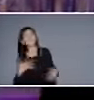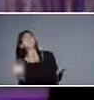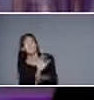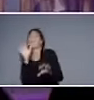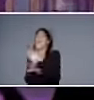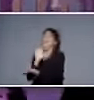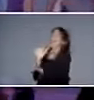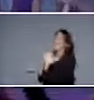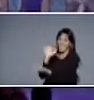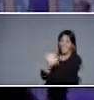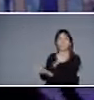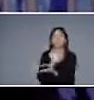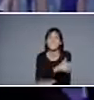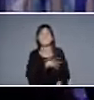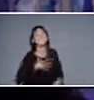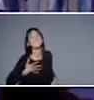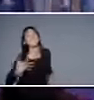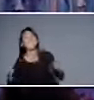payaso, quisiera